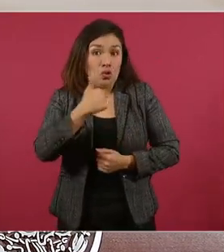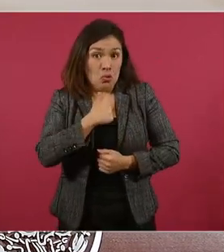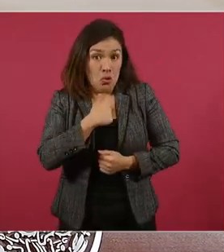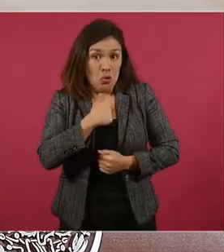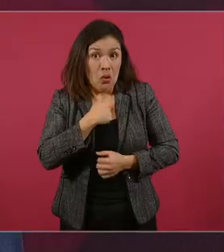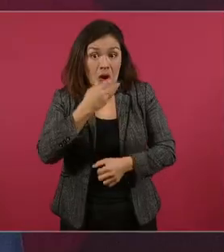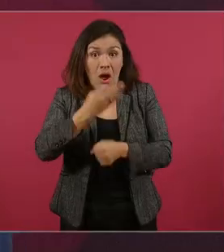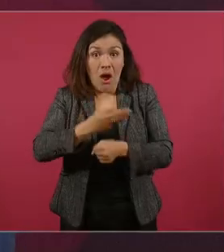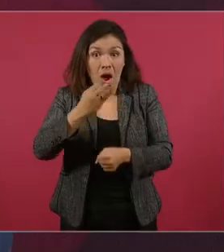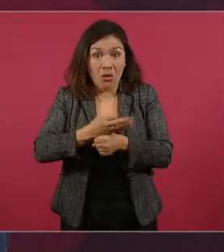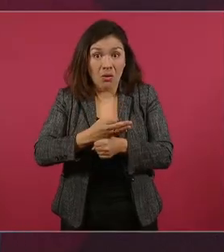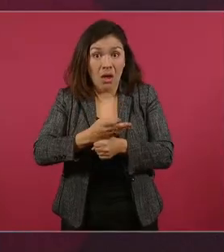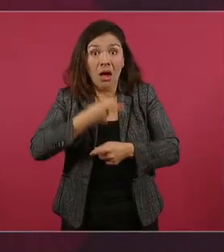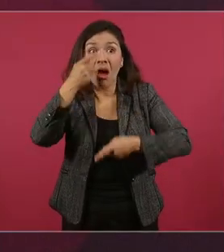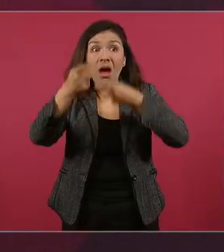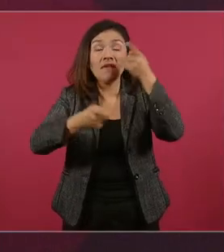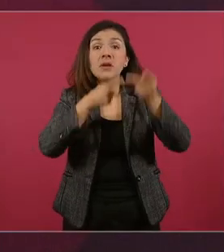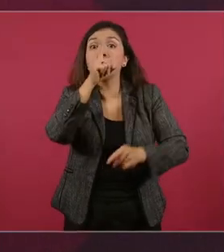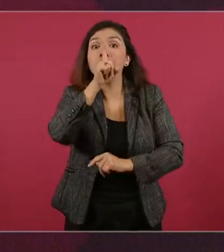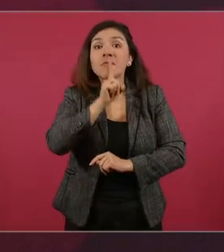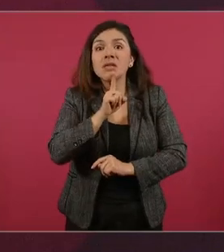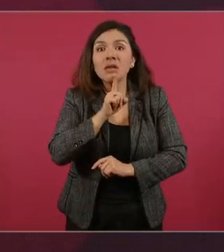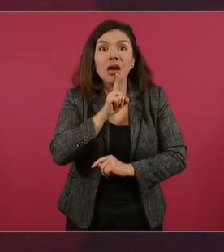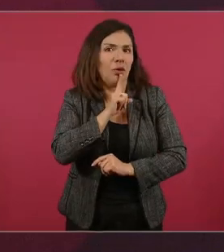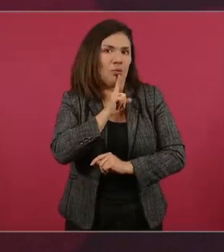diciendo mentiras.